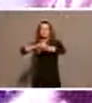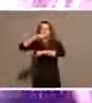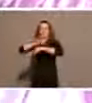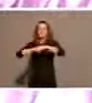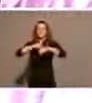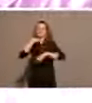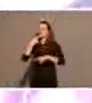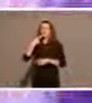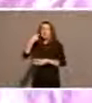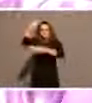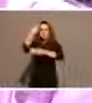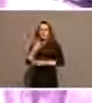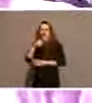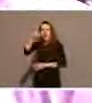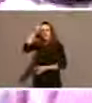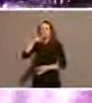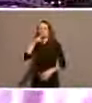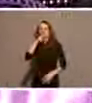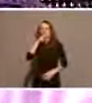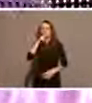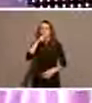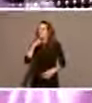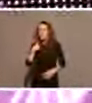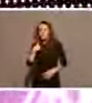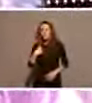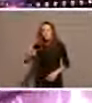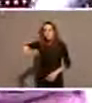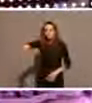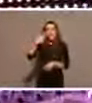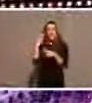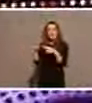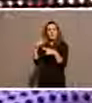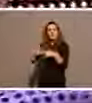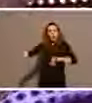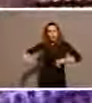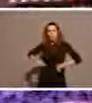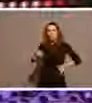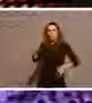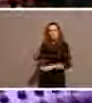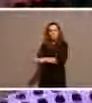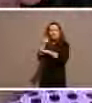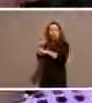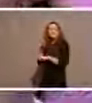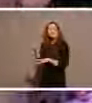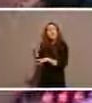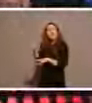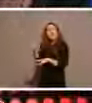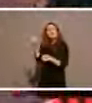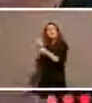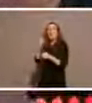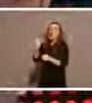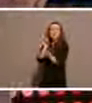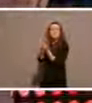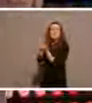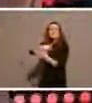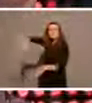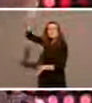yo hable en alemán. Yo exijo a los cuerpos del gobierno que trabajen o se manden a